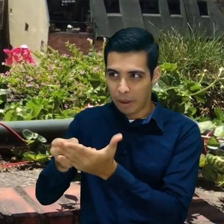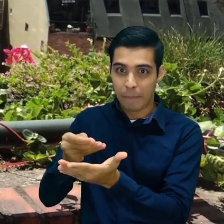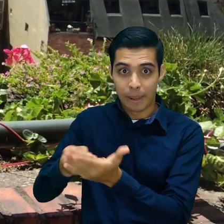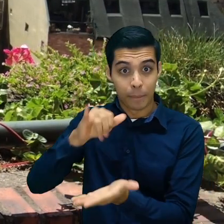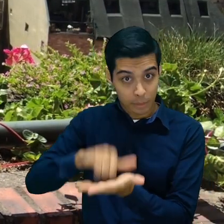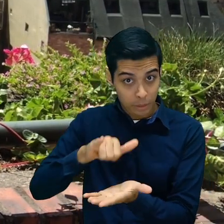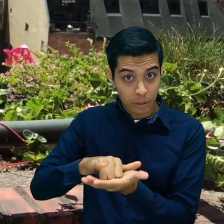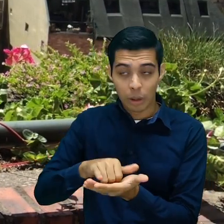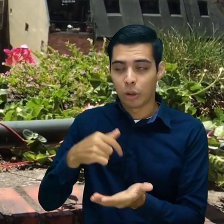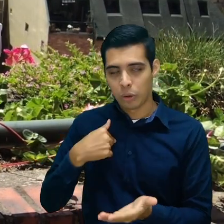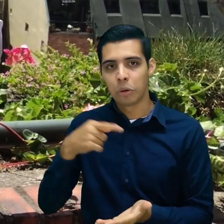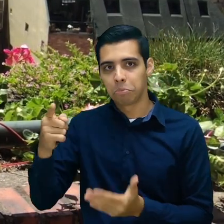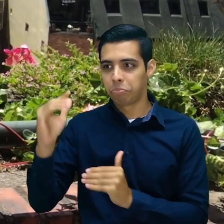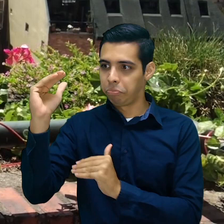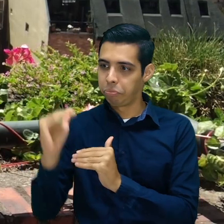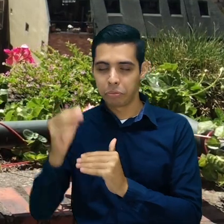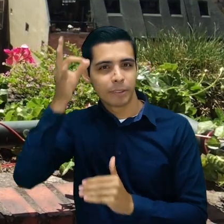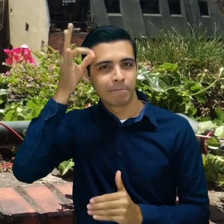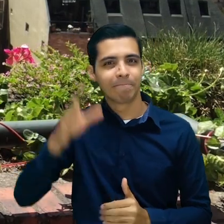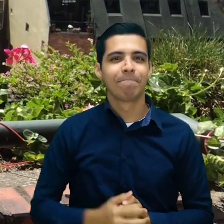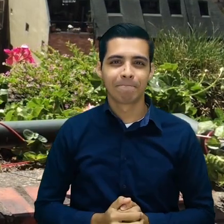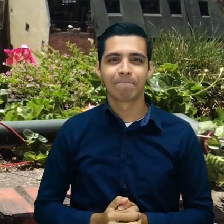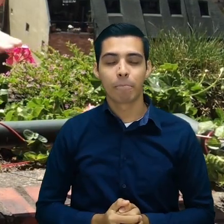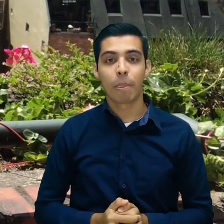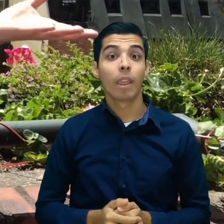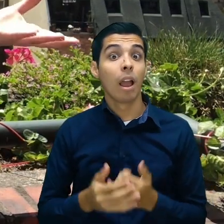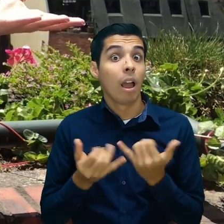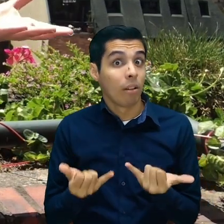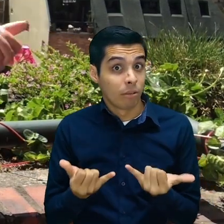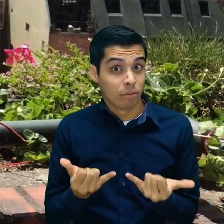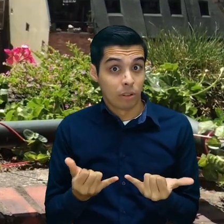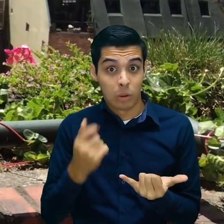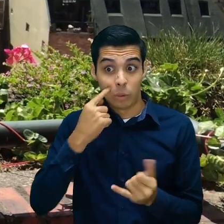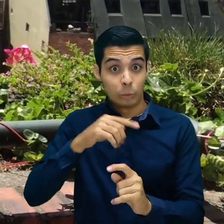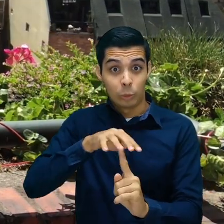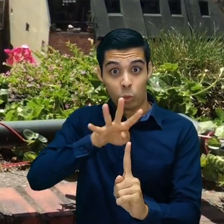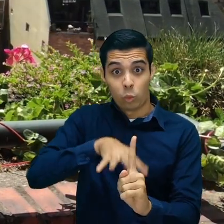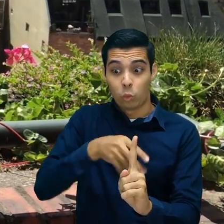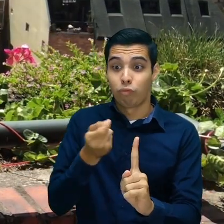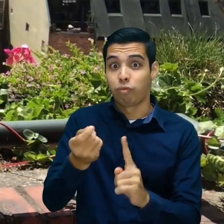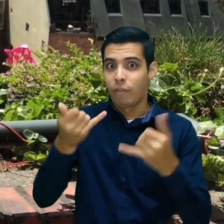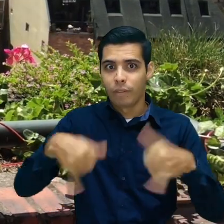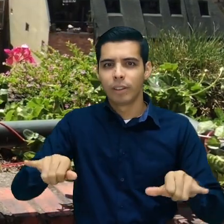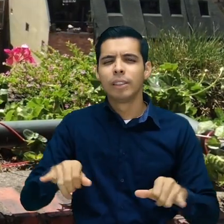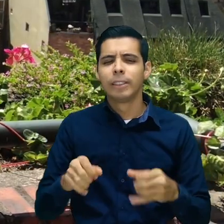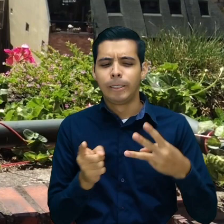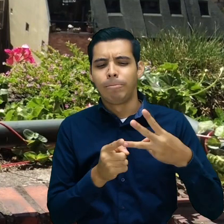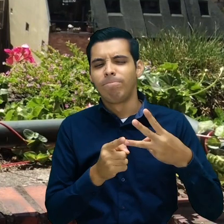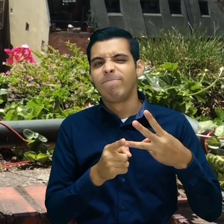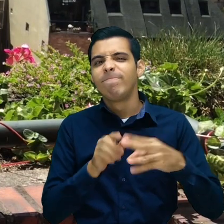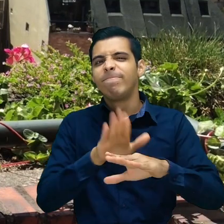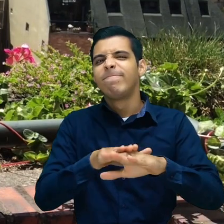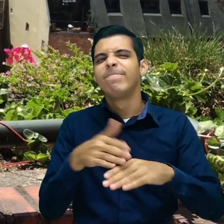Y número 3, hacer un barrido, al menos en estos últimos cuatro meses, de dos tipos de gasto. Por un lado, los gastos hormiga, que